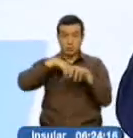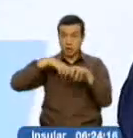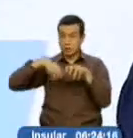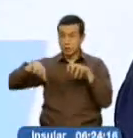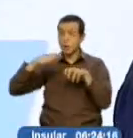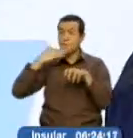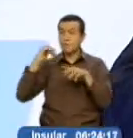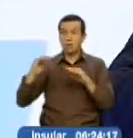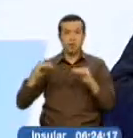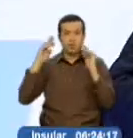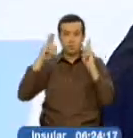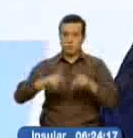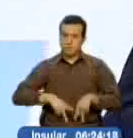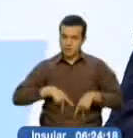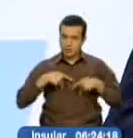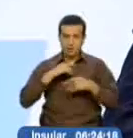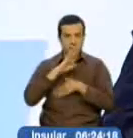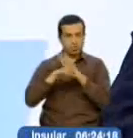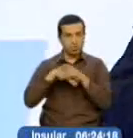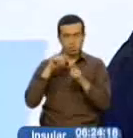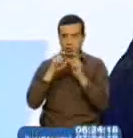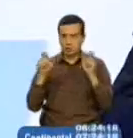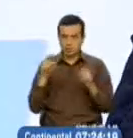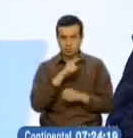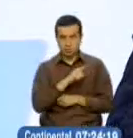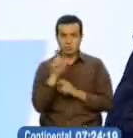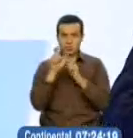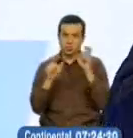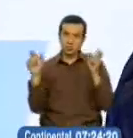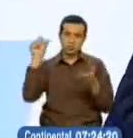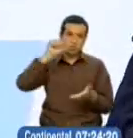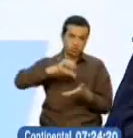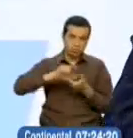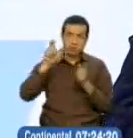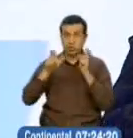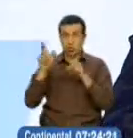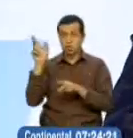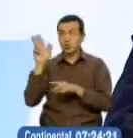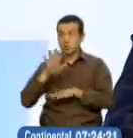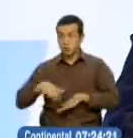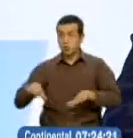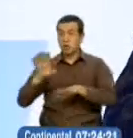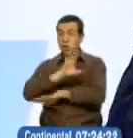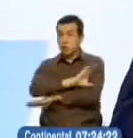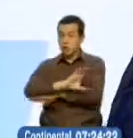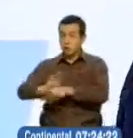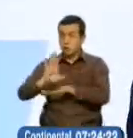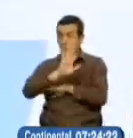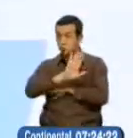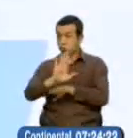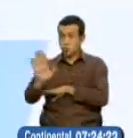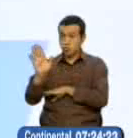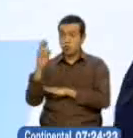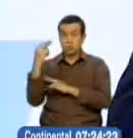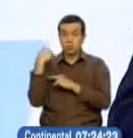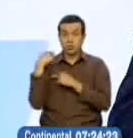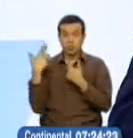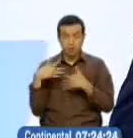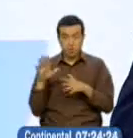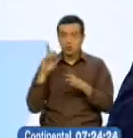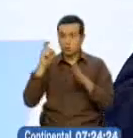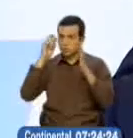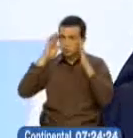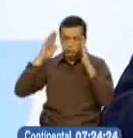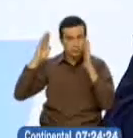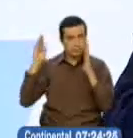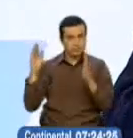mejora los niveles de vida de todas las personas, de los que viven en las ciudades, pero también de los que viven en el campo, pues eso, allá tenemos que